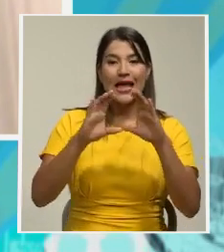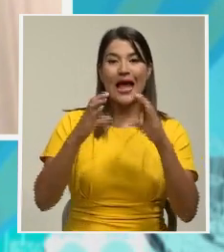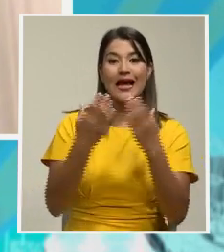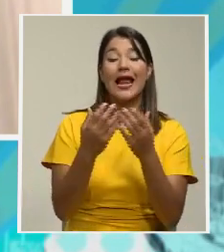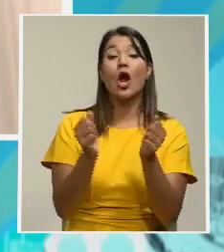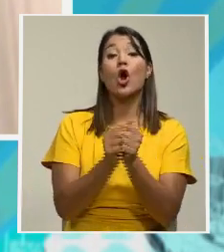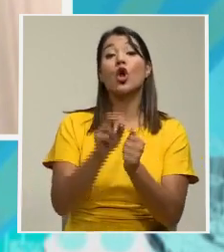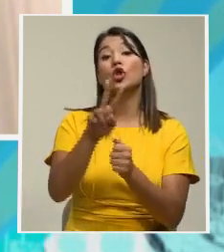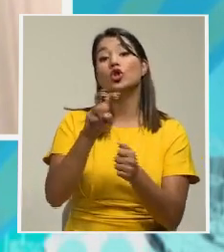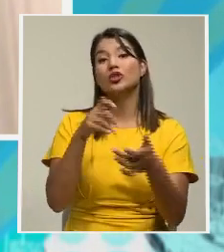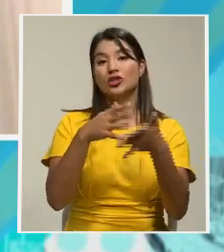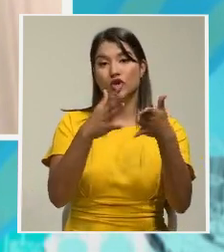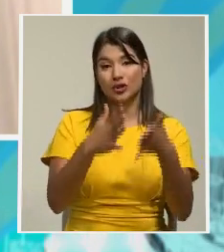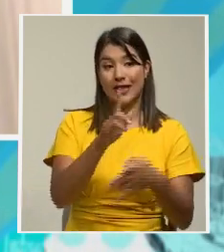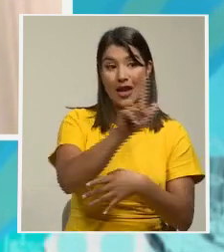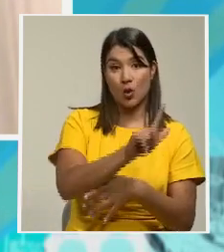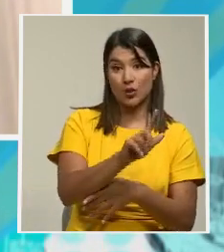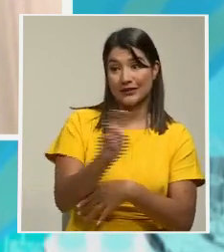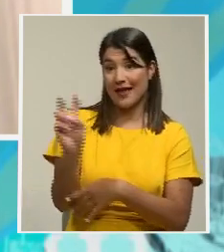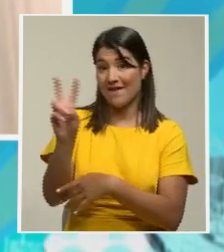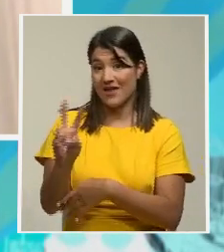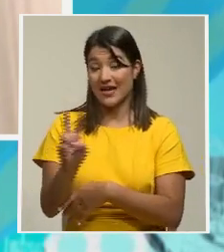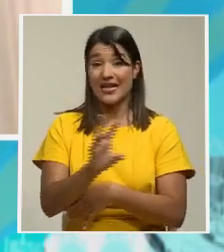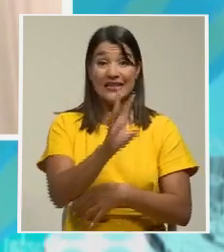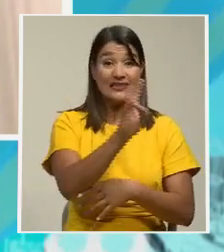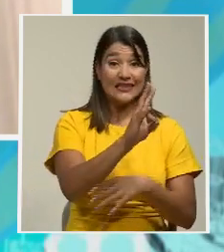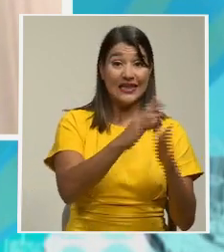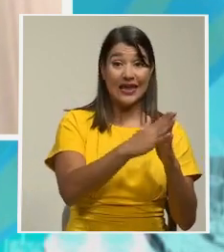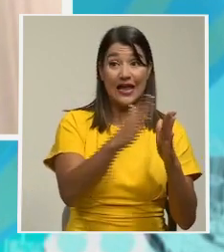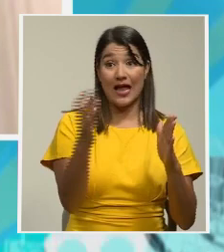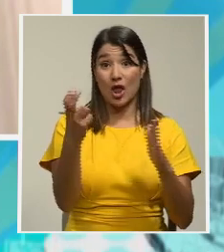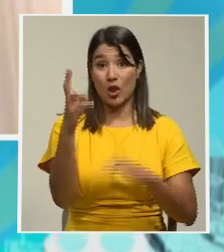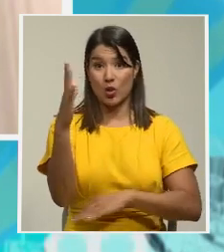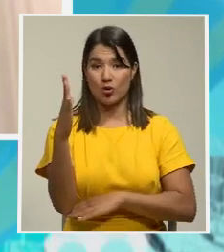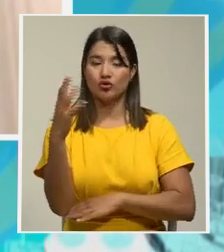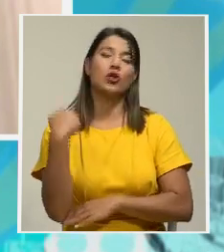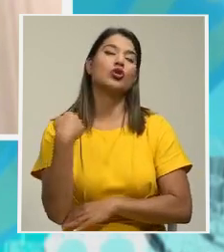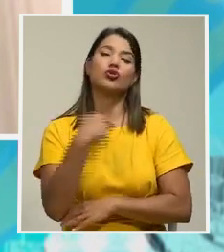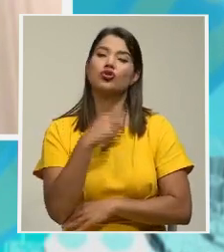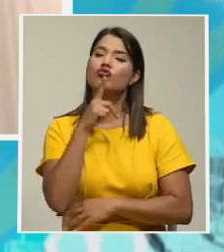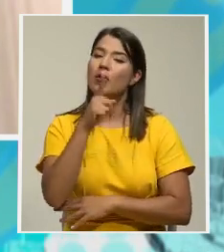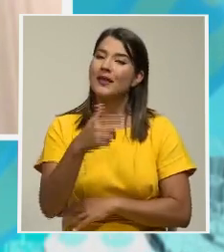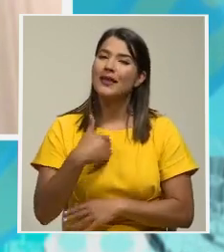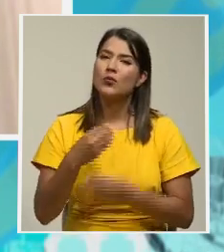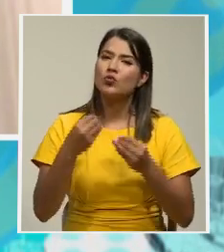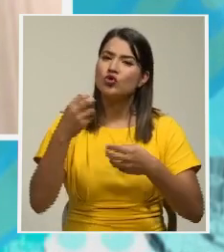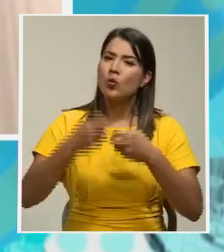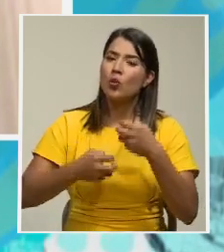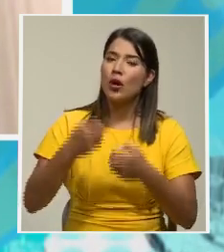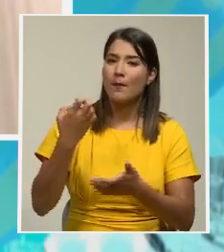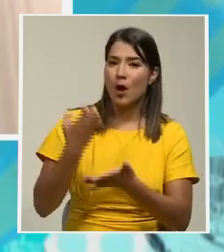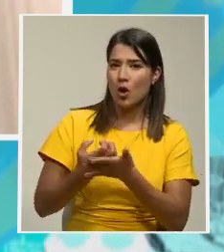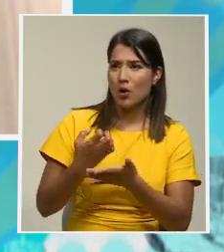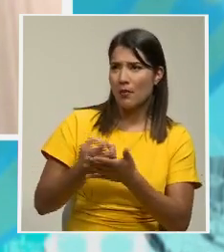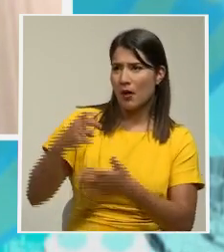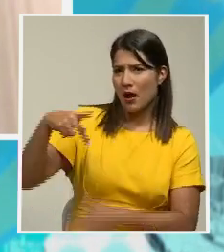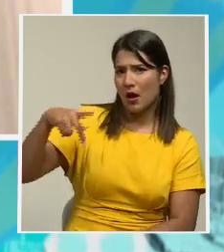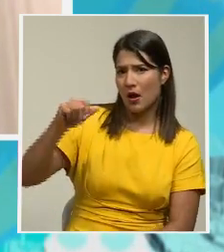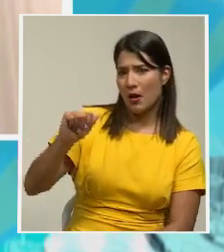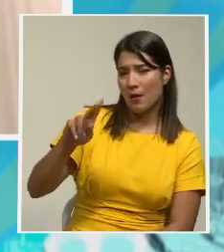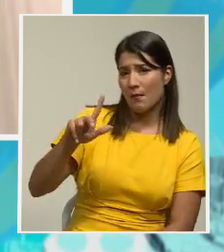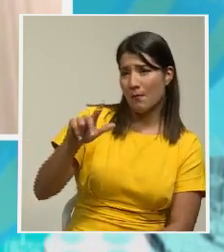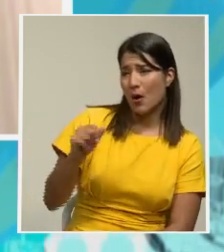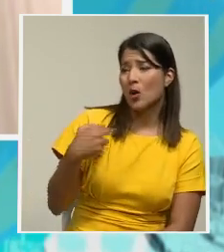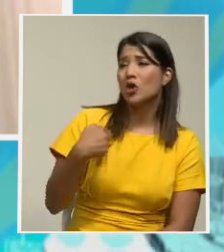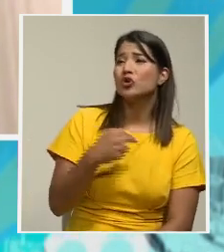lunes a viernes de 7 a mediodía. Ok, tenemos muchos problemas económicos, de verdad, doña Paula. Me gustaría que hasta nuestra propia institución,